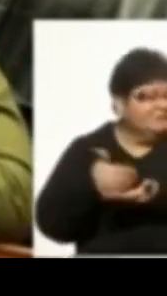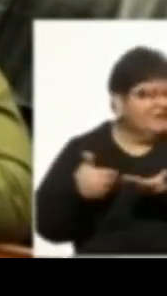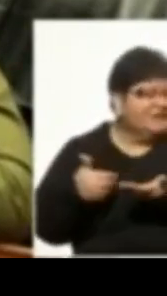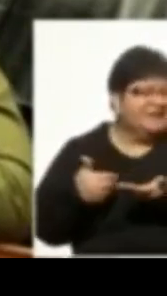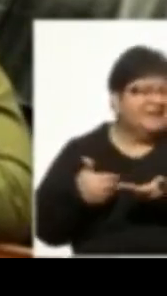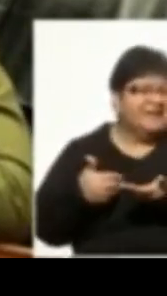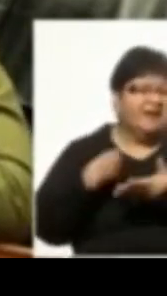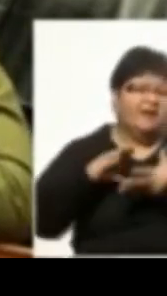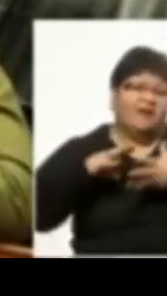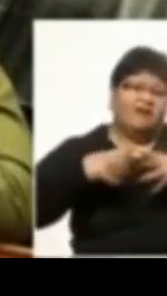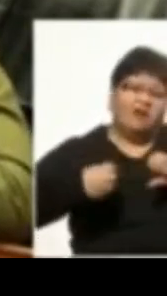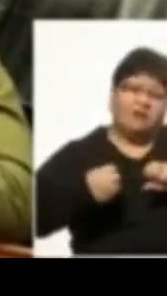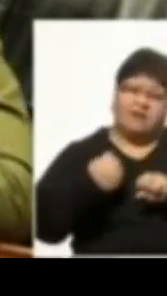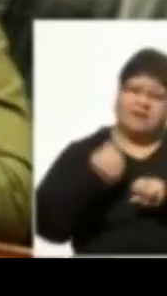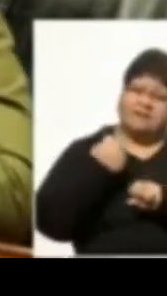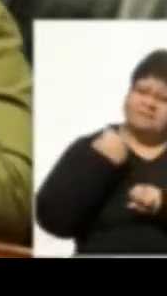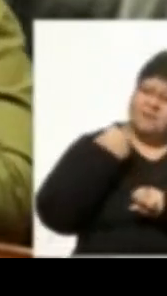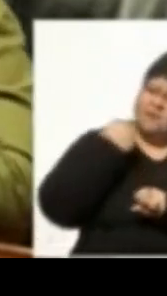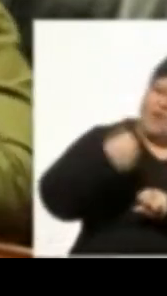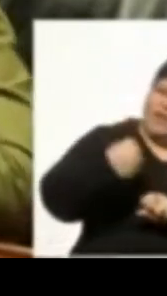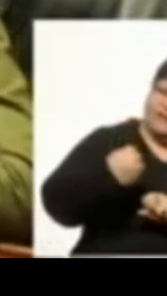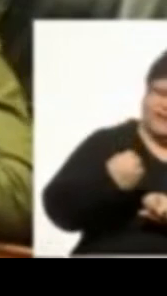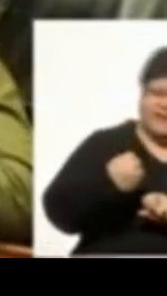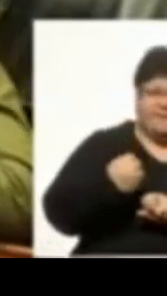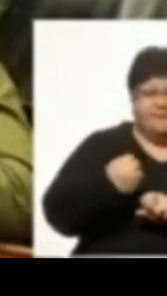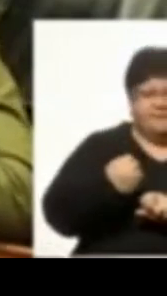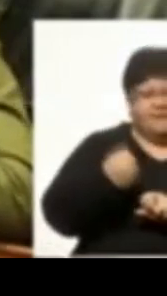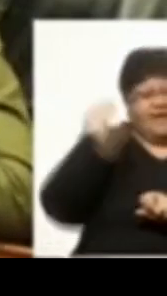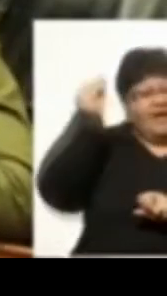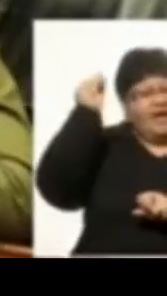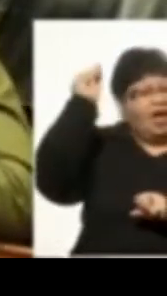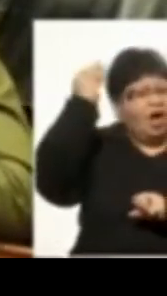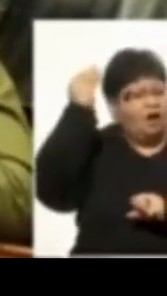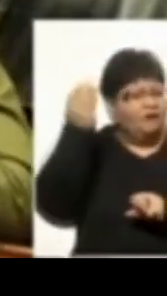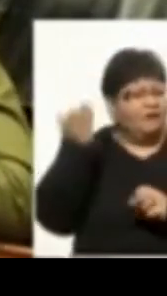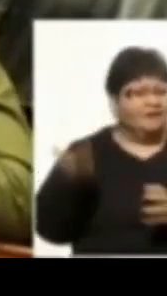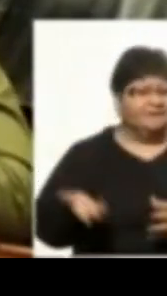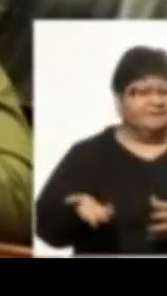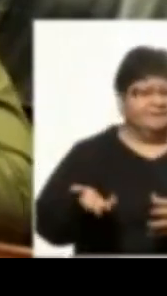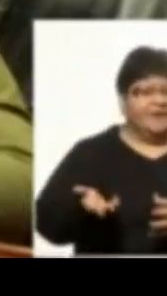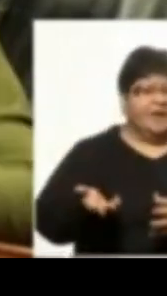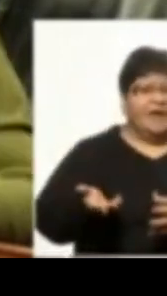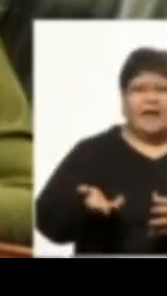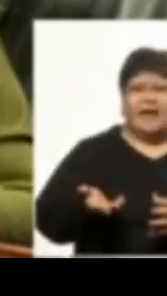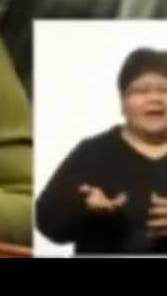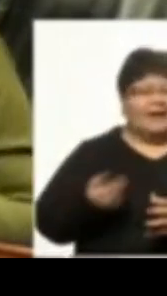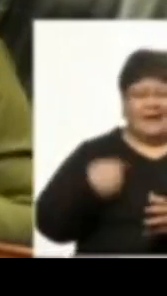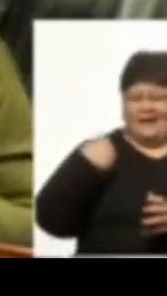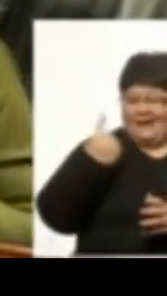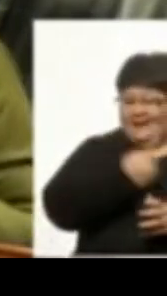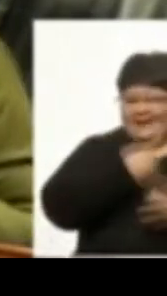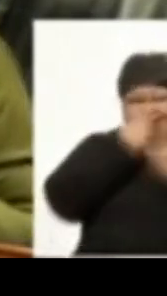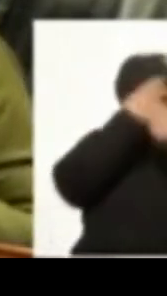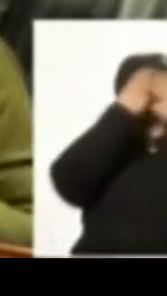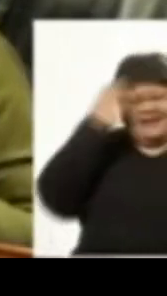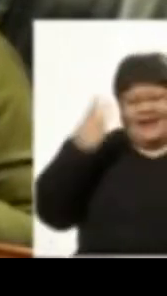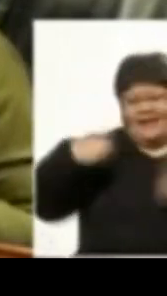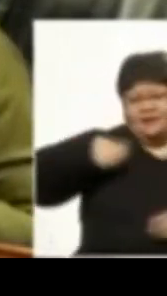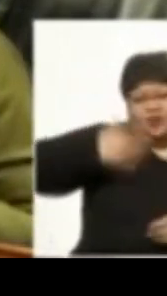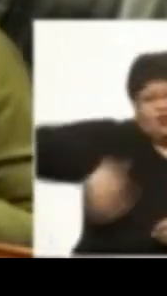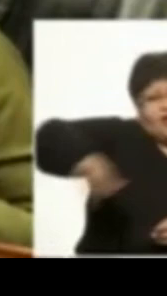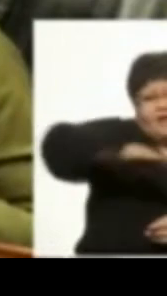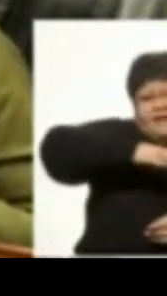contextualización y una caracterización del Uruguay, donde hay muchas cosas que capaz que hoy serían de otro modo, pero es una pena que eso haya